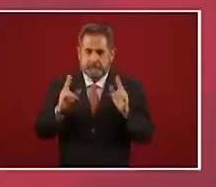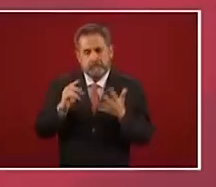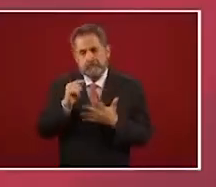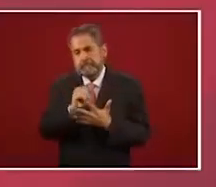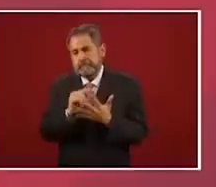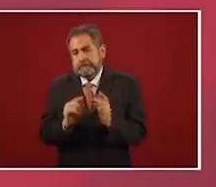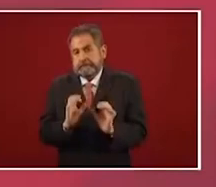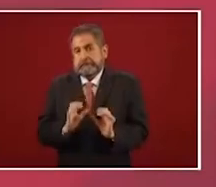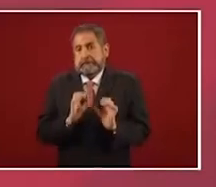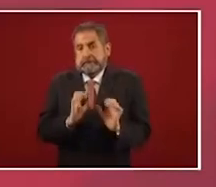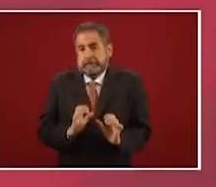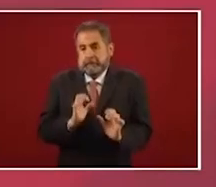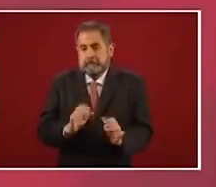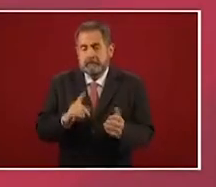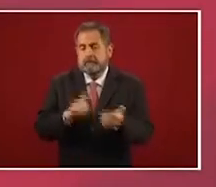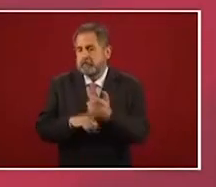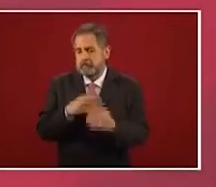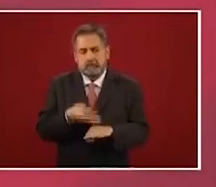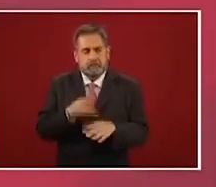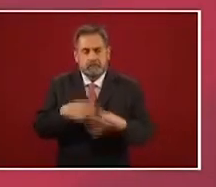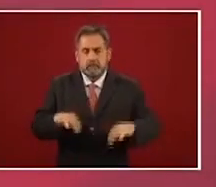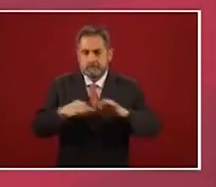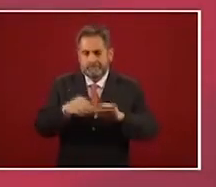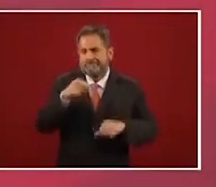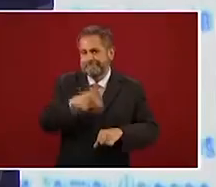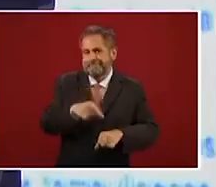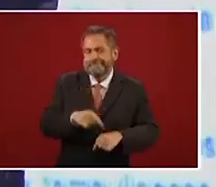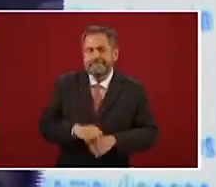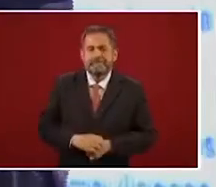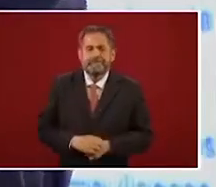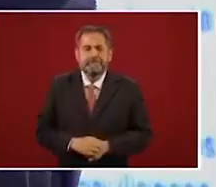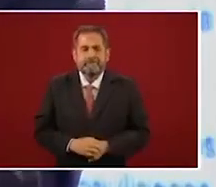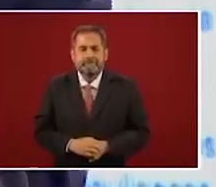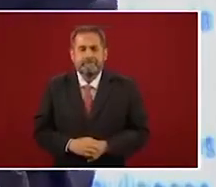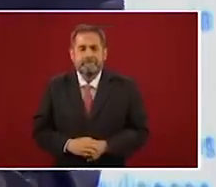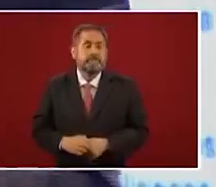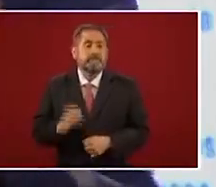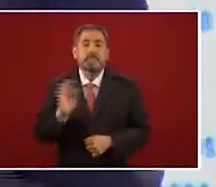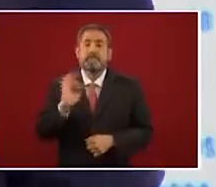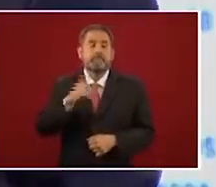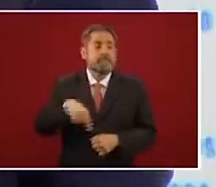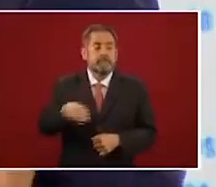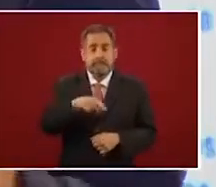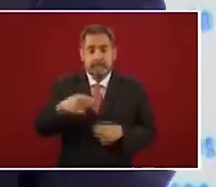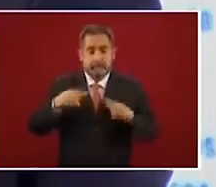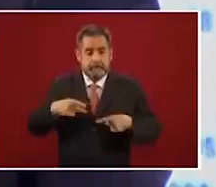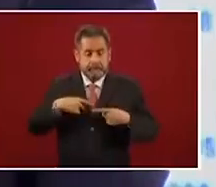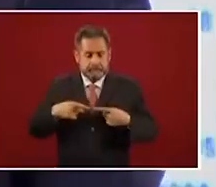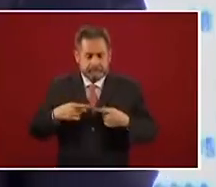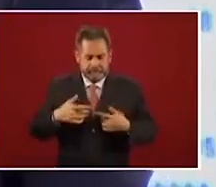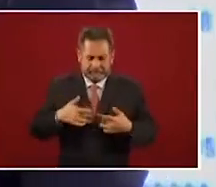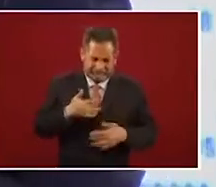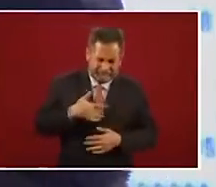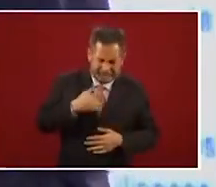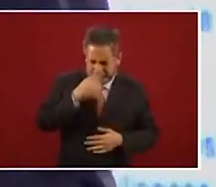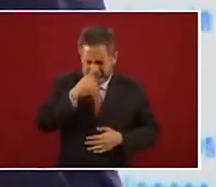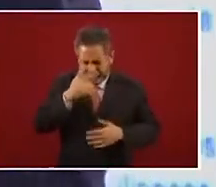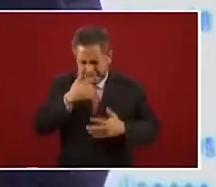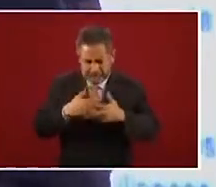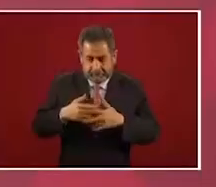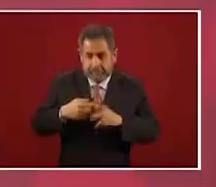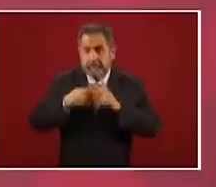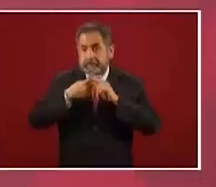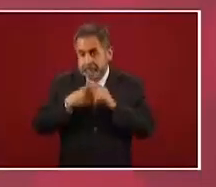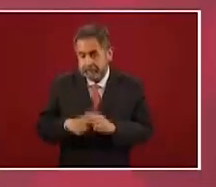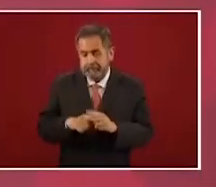otras causas de inmunosupresión pueden ser de mayor cuidado. Si estas personas presentaran los síntomas, pero